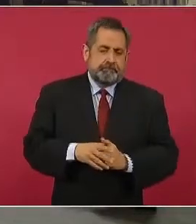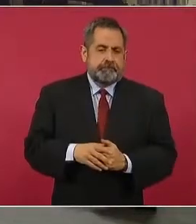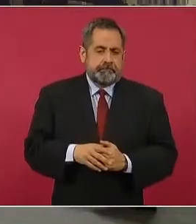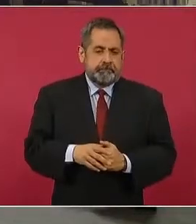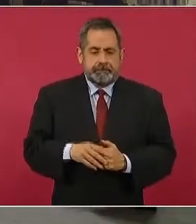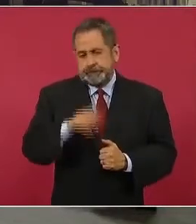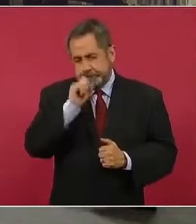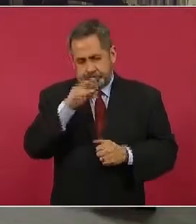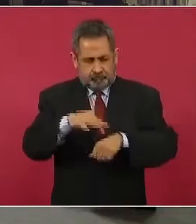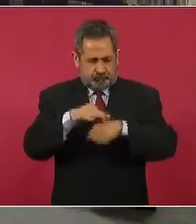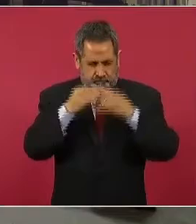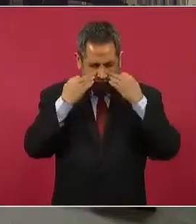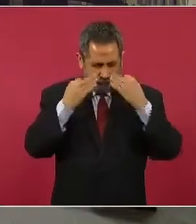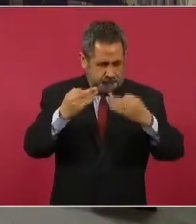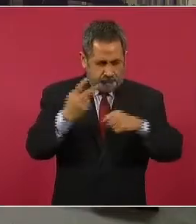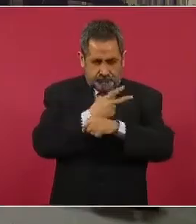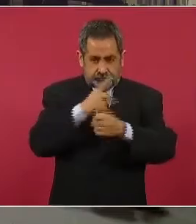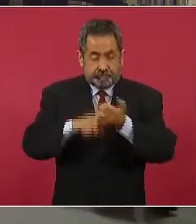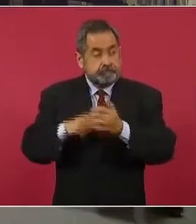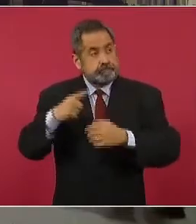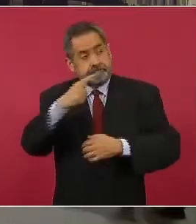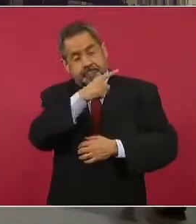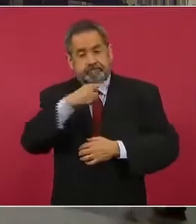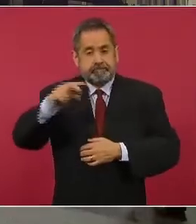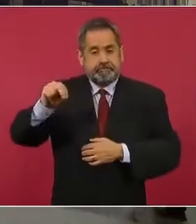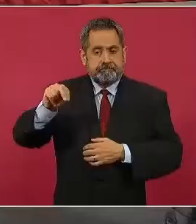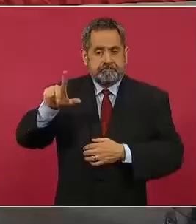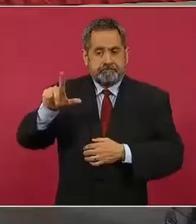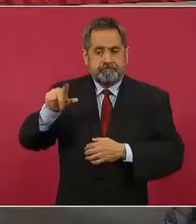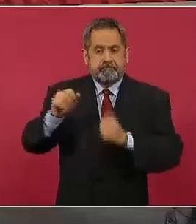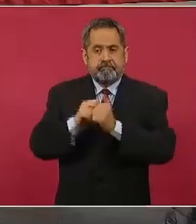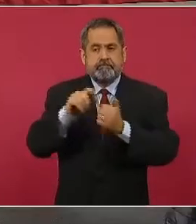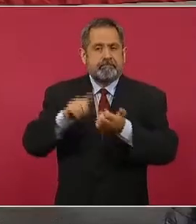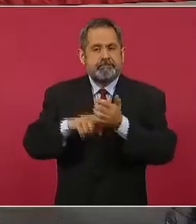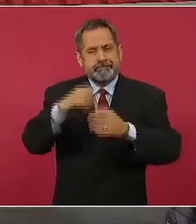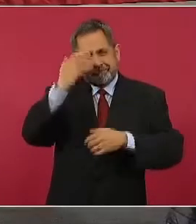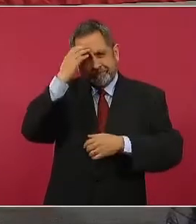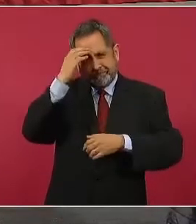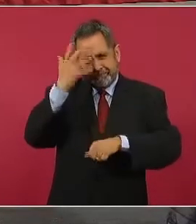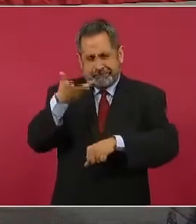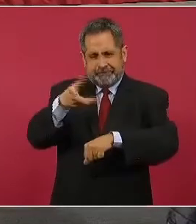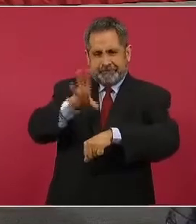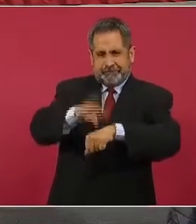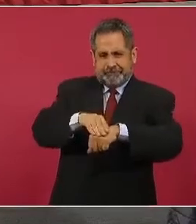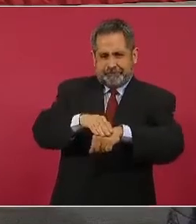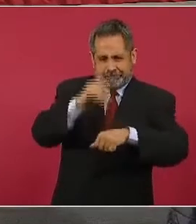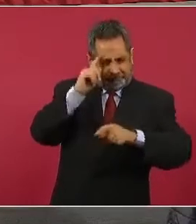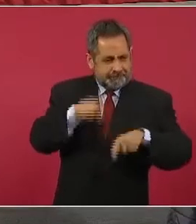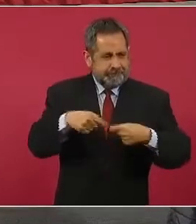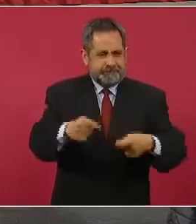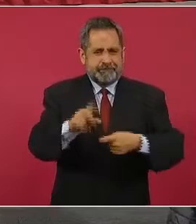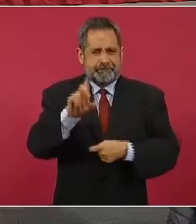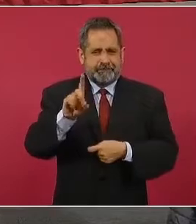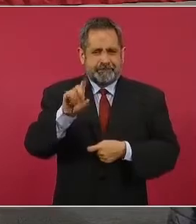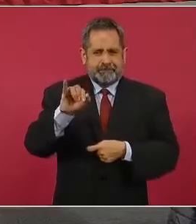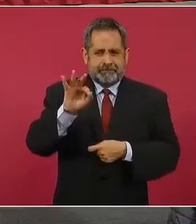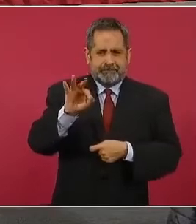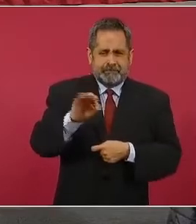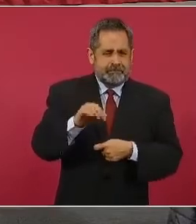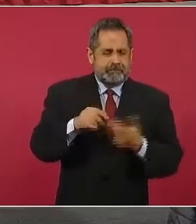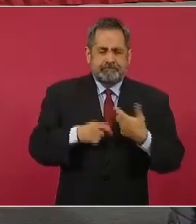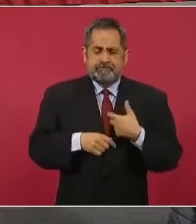no tenemos mucho contexto sobre cómo los políticos han utilizado a los niños, a la asistencia social